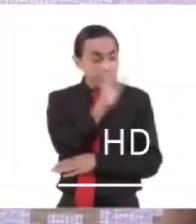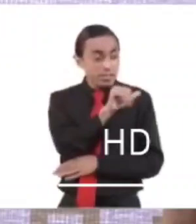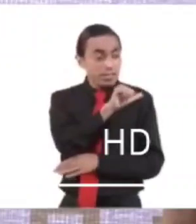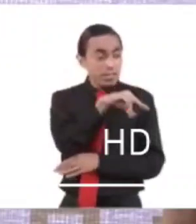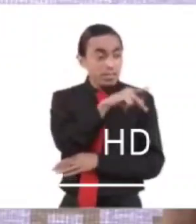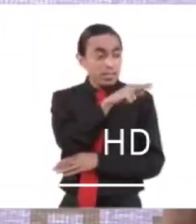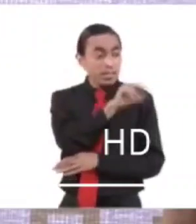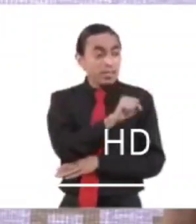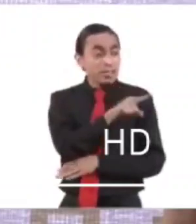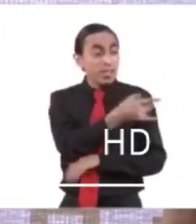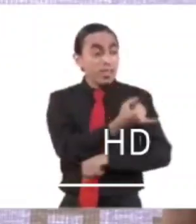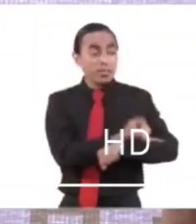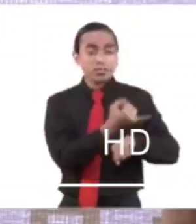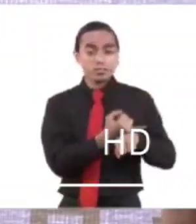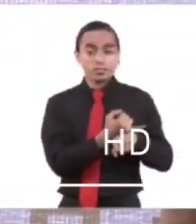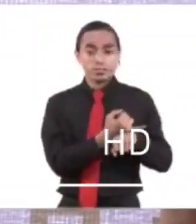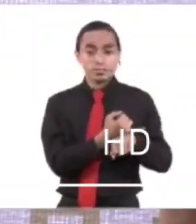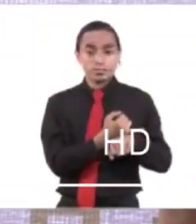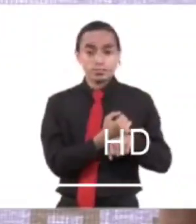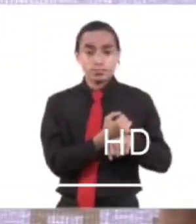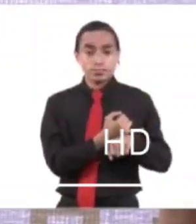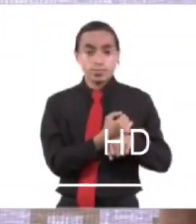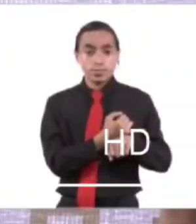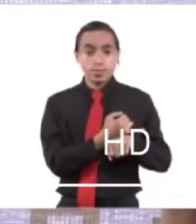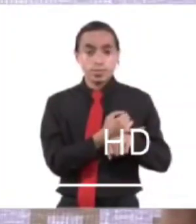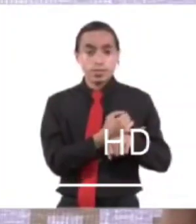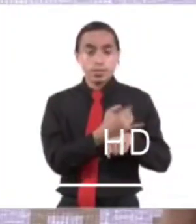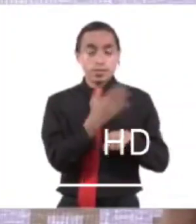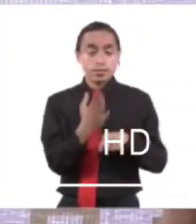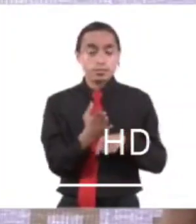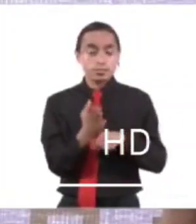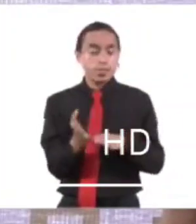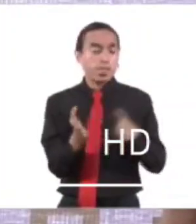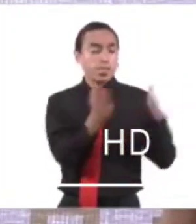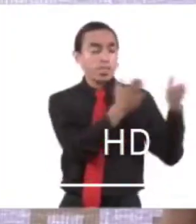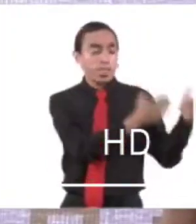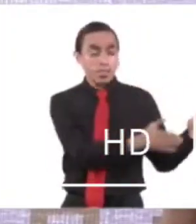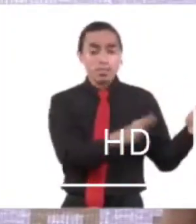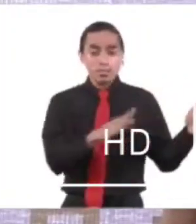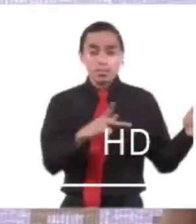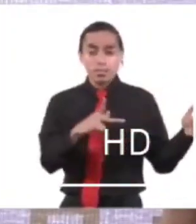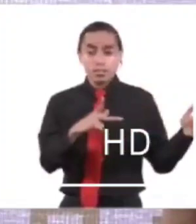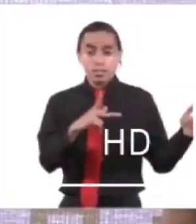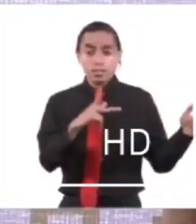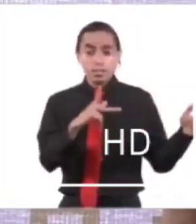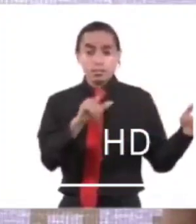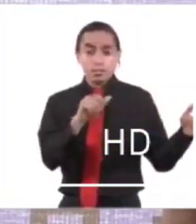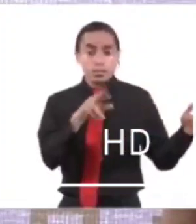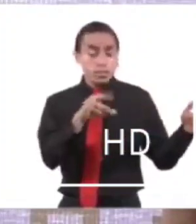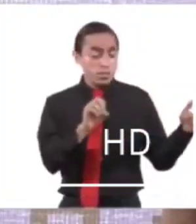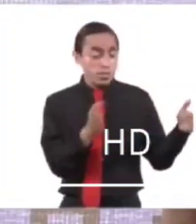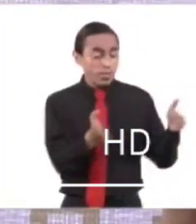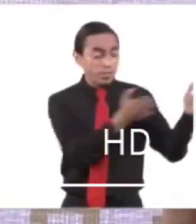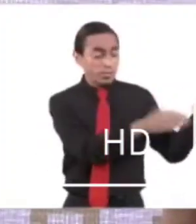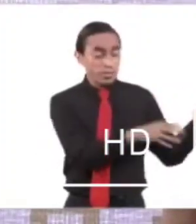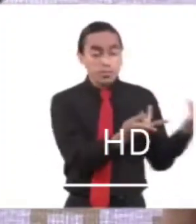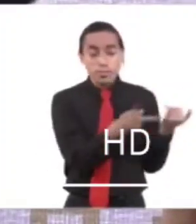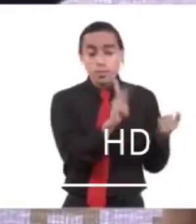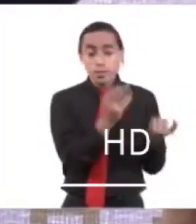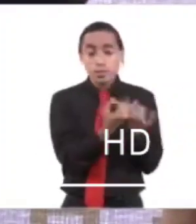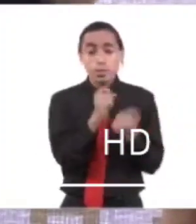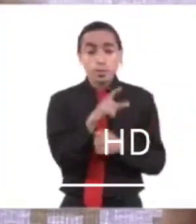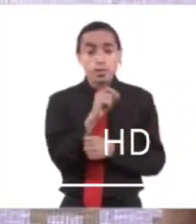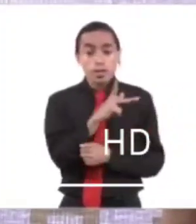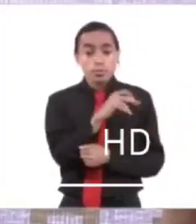Tetepilco, que está en Iztapalapa. Del otro lado de Plutarco Elías Calles, pero también era Portales, porque